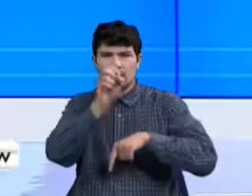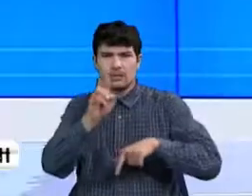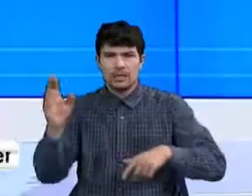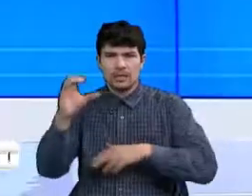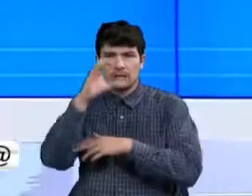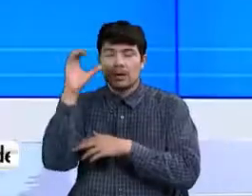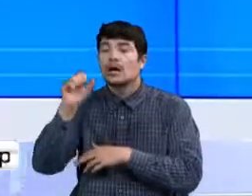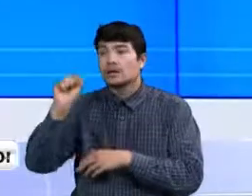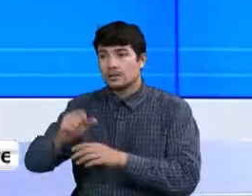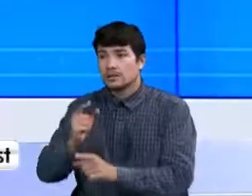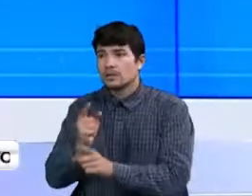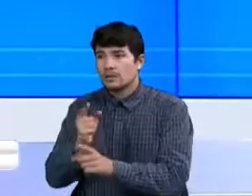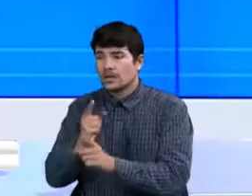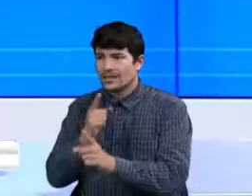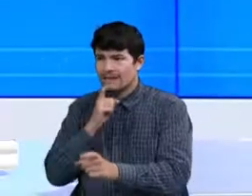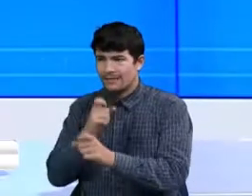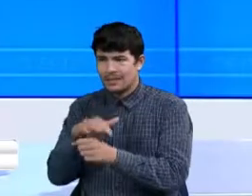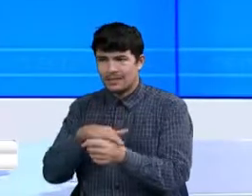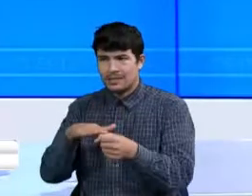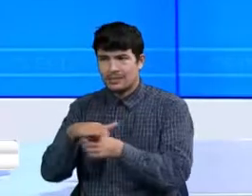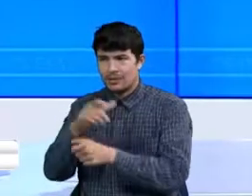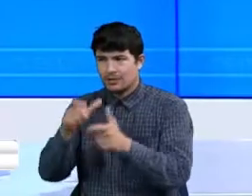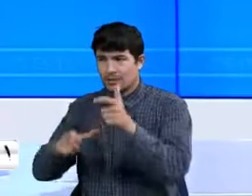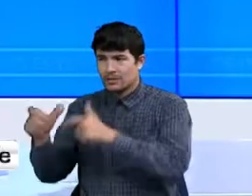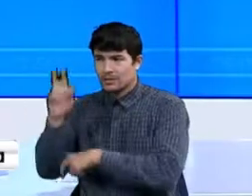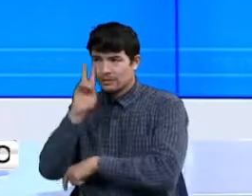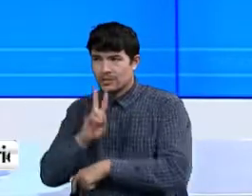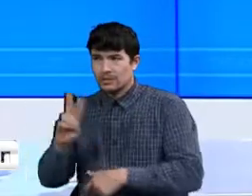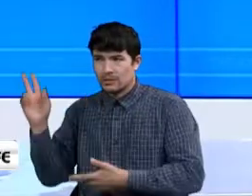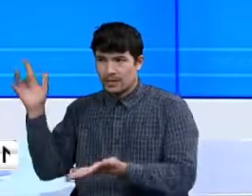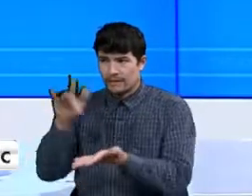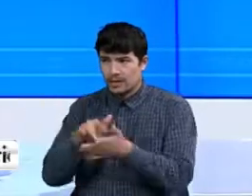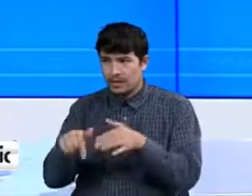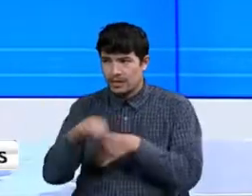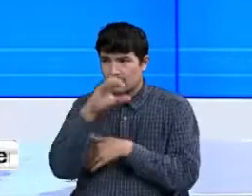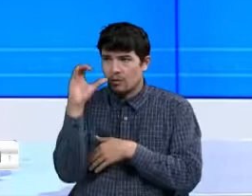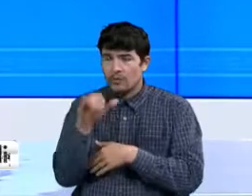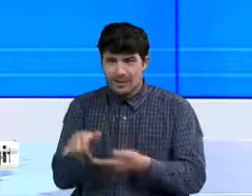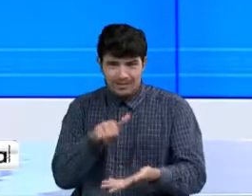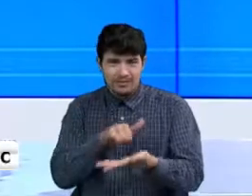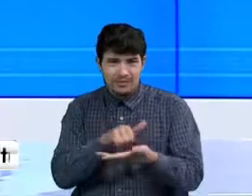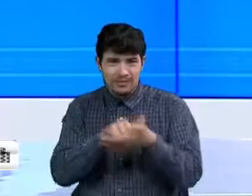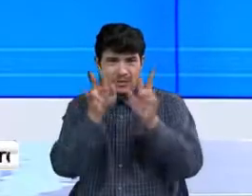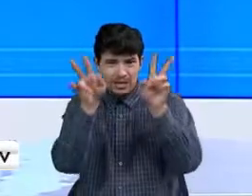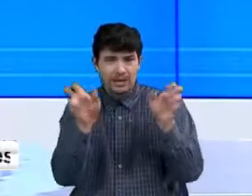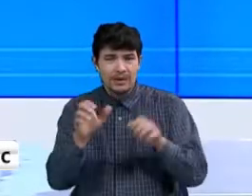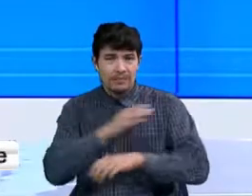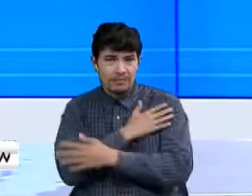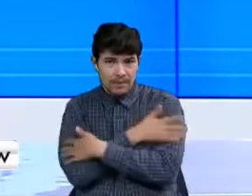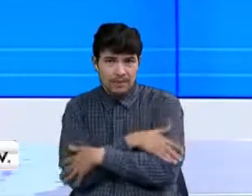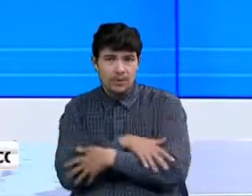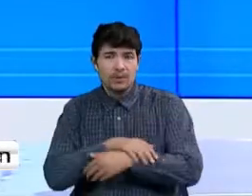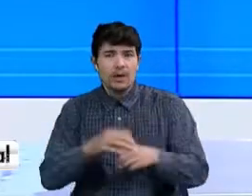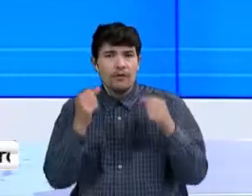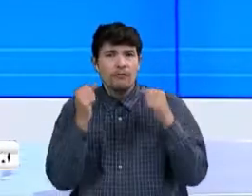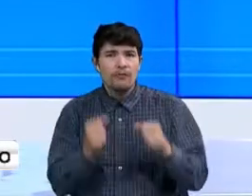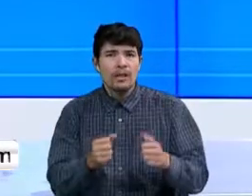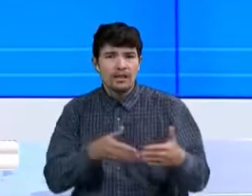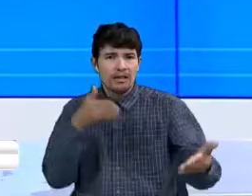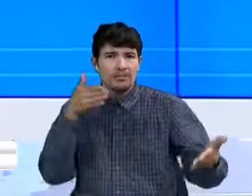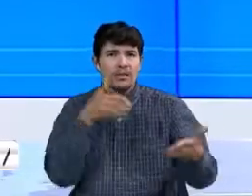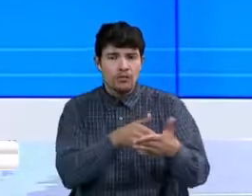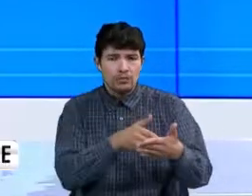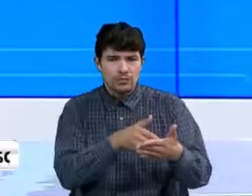Pues es que es difícil la situación que afrontan los ciudadanos venezolanos y precisamente hablando de este tema, pues en Pamplona se están presentando fuertes denuncias